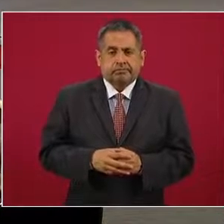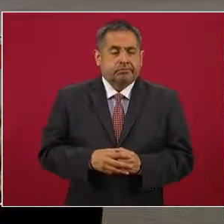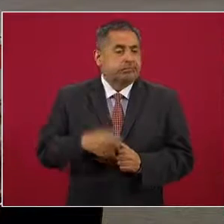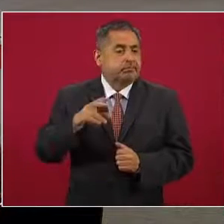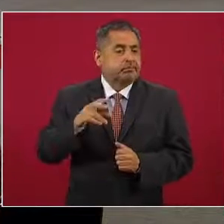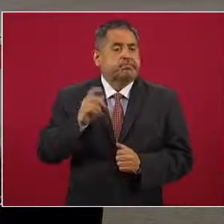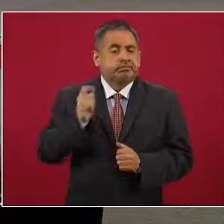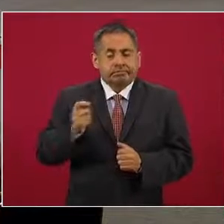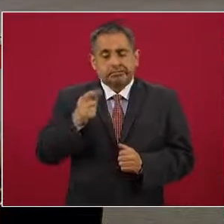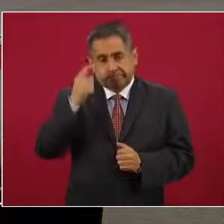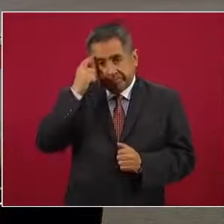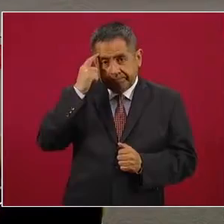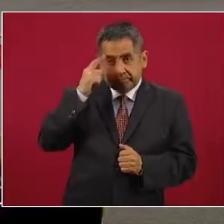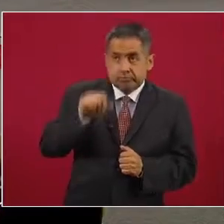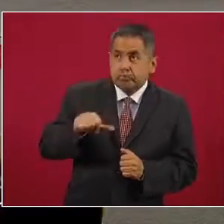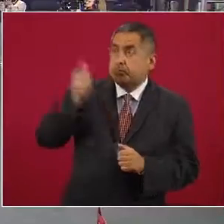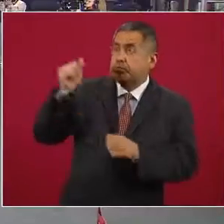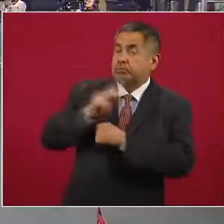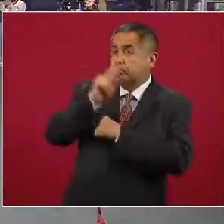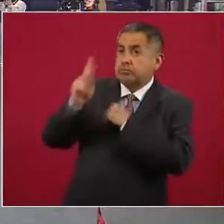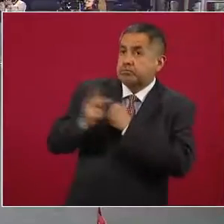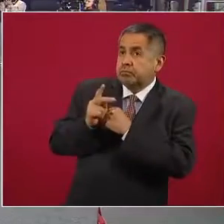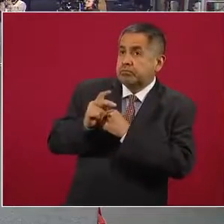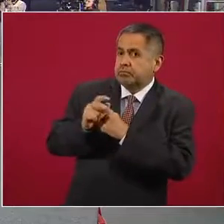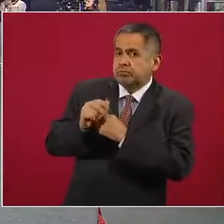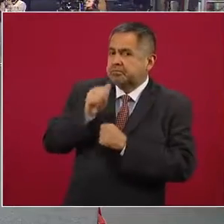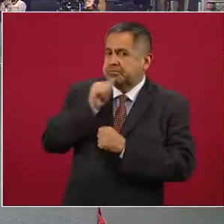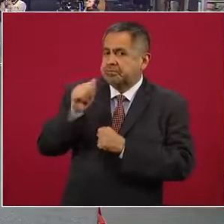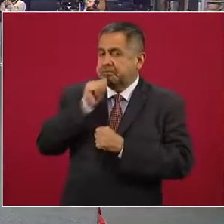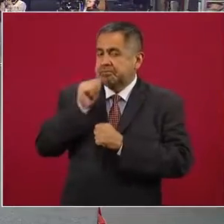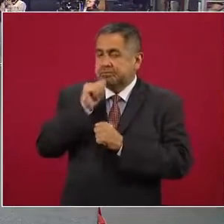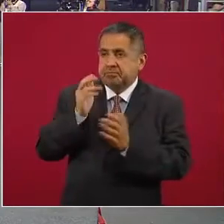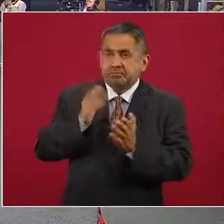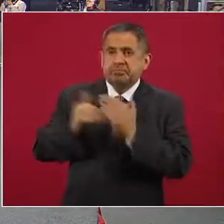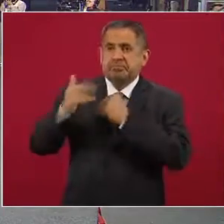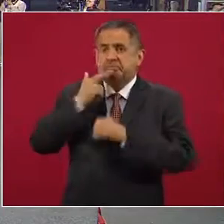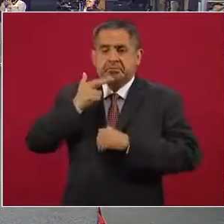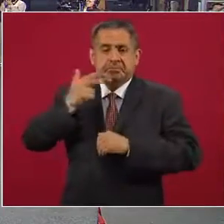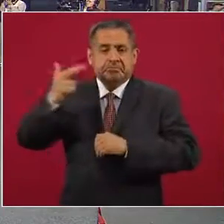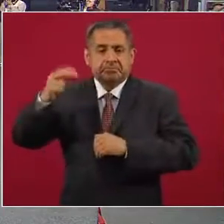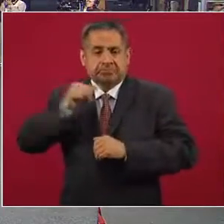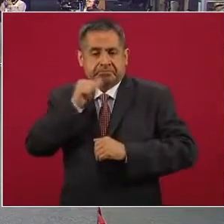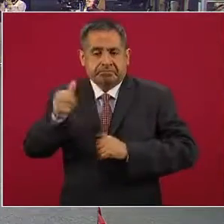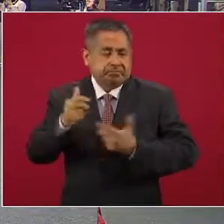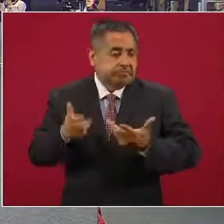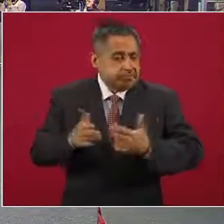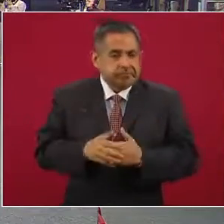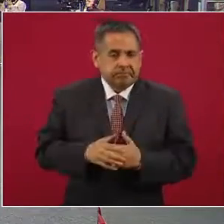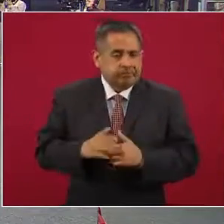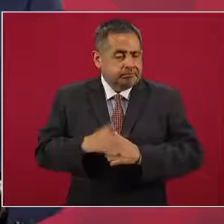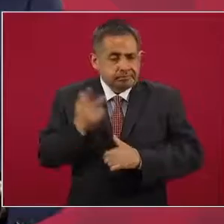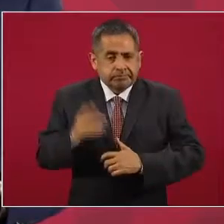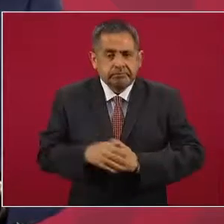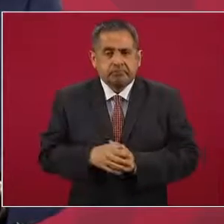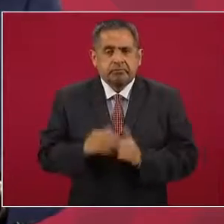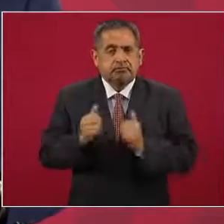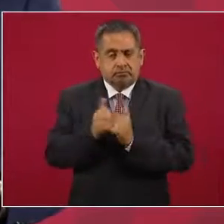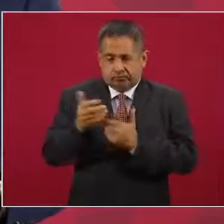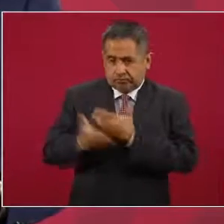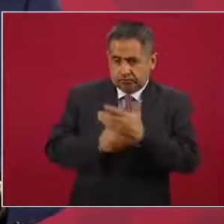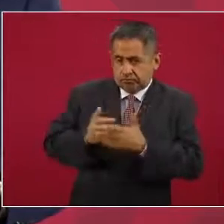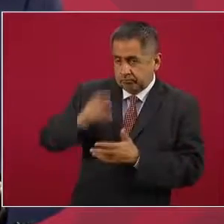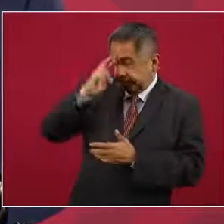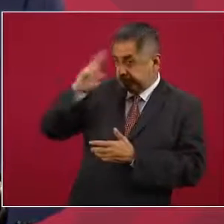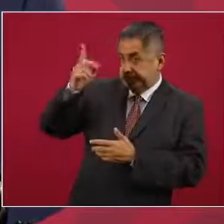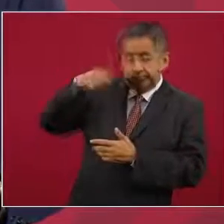se ha logrado en otros países. También lo digo con todo respeto,